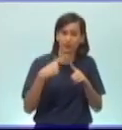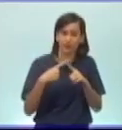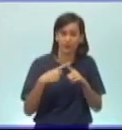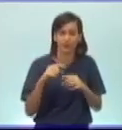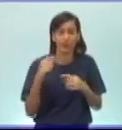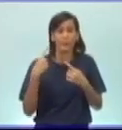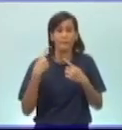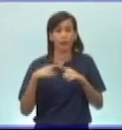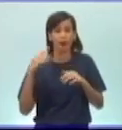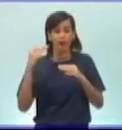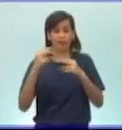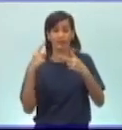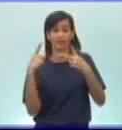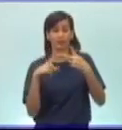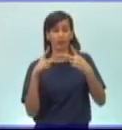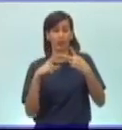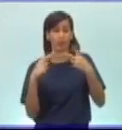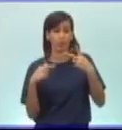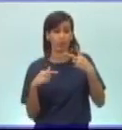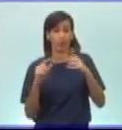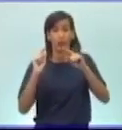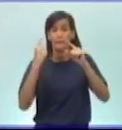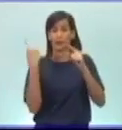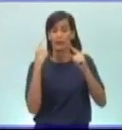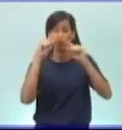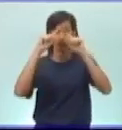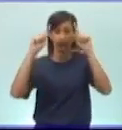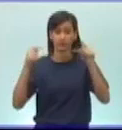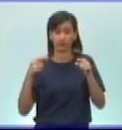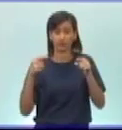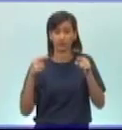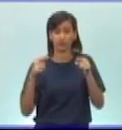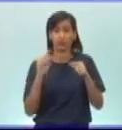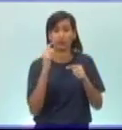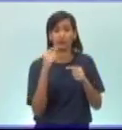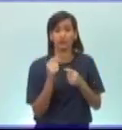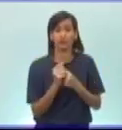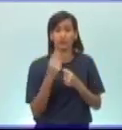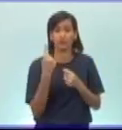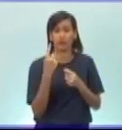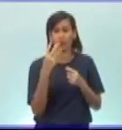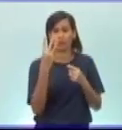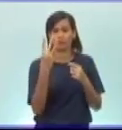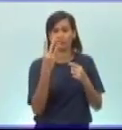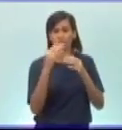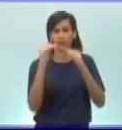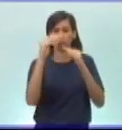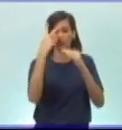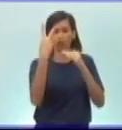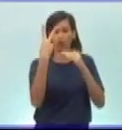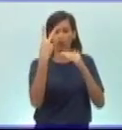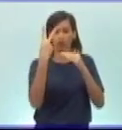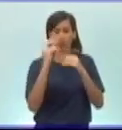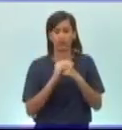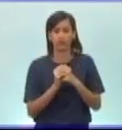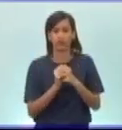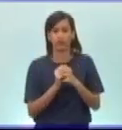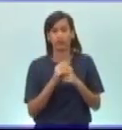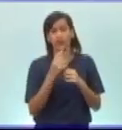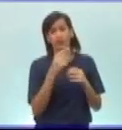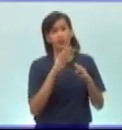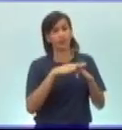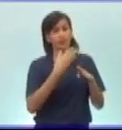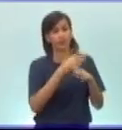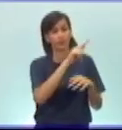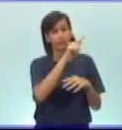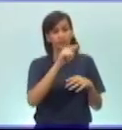paréntesis, primero potencia, después raíz, luego dividimos porque es lo que está dentro del paréntesis